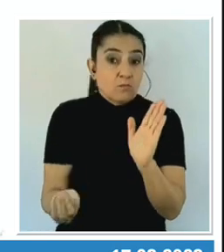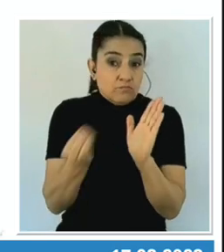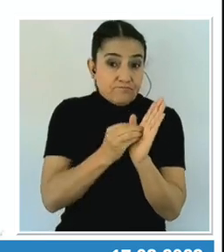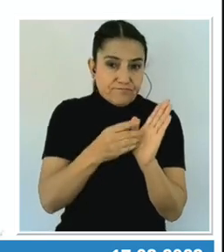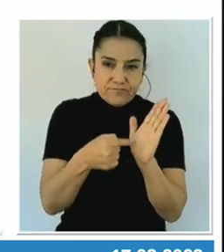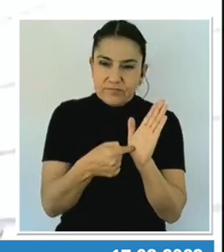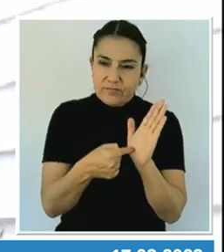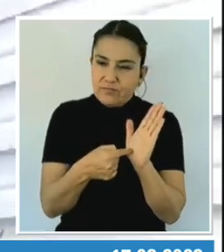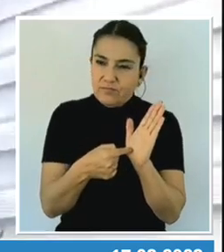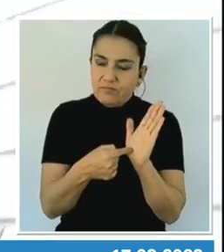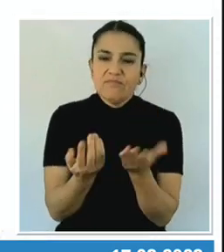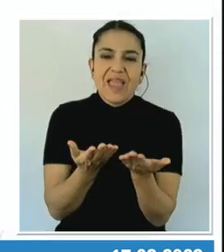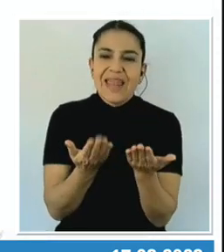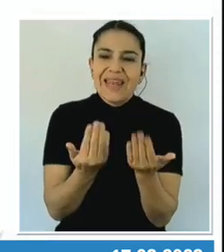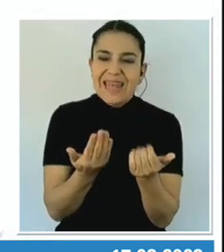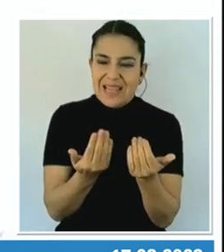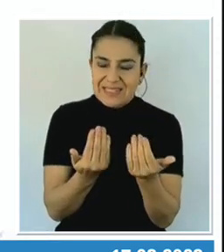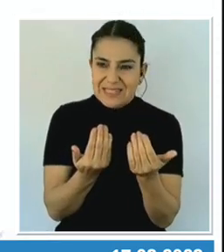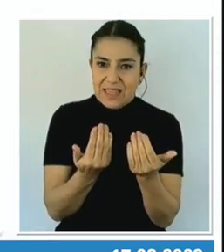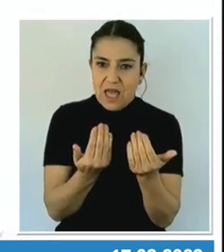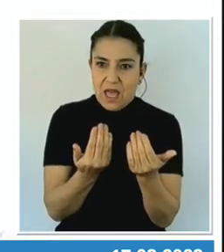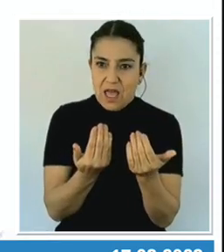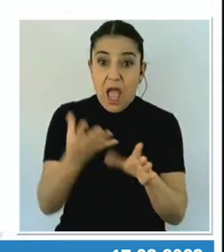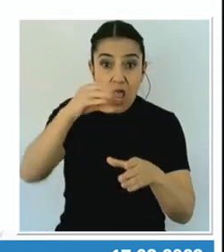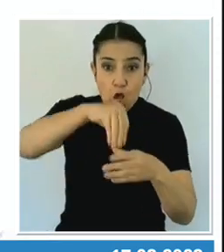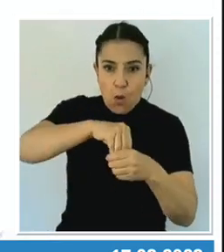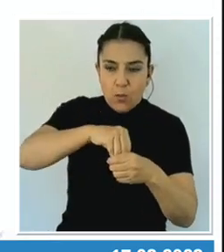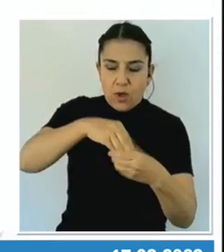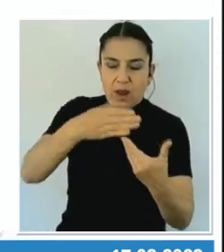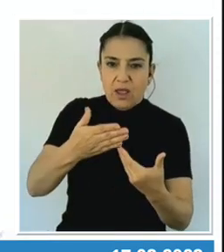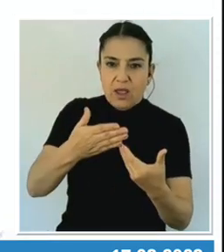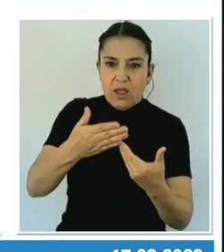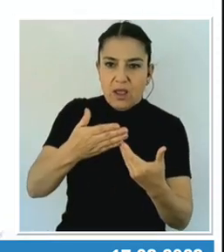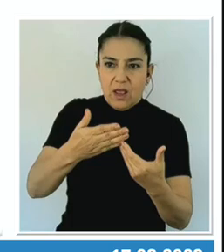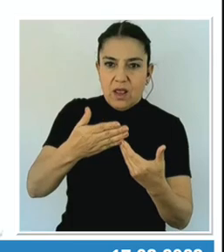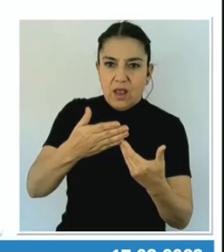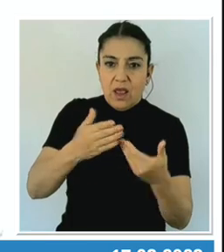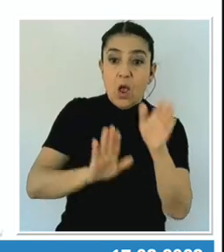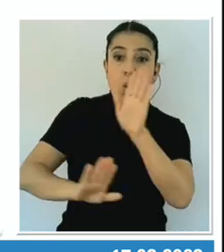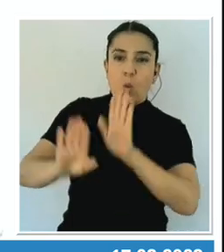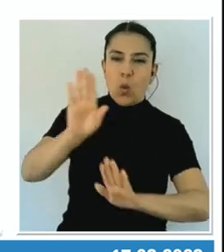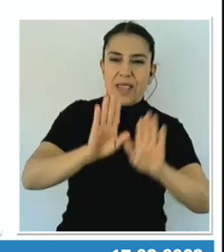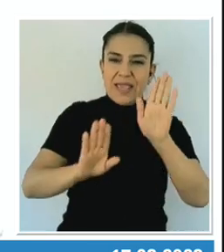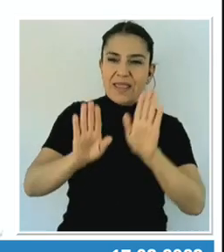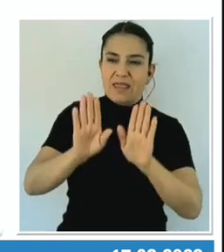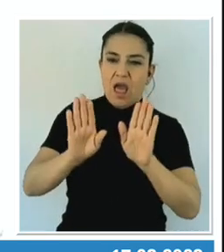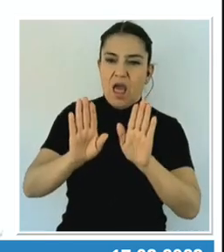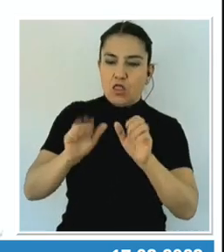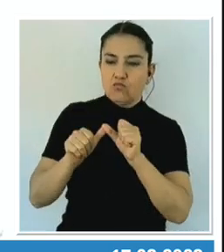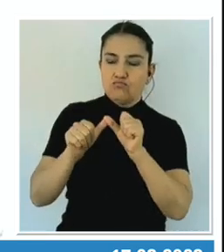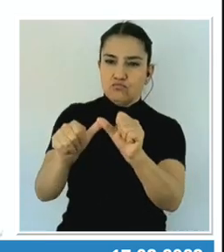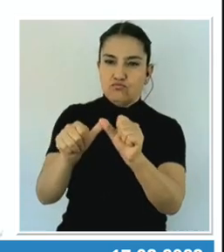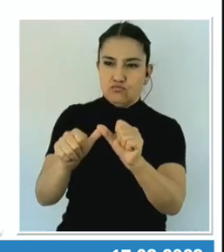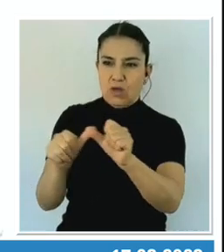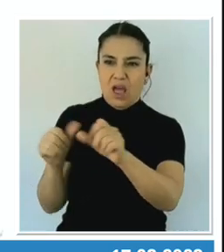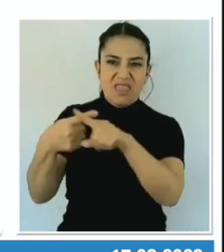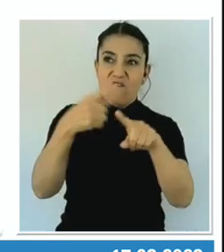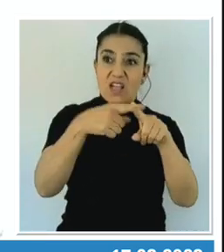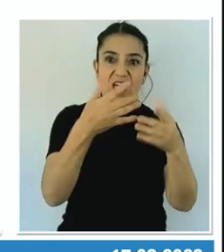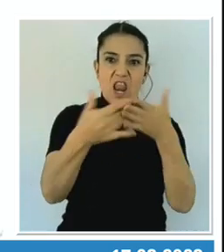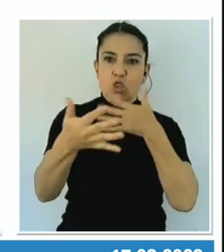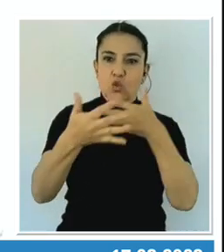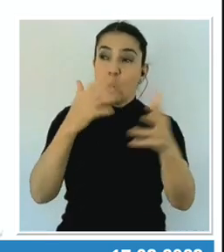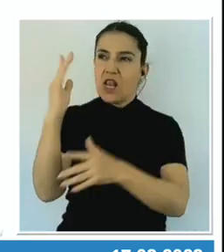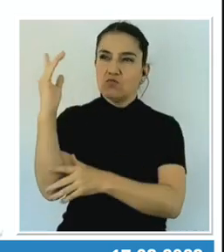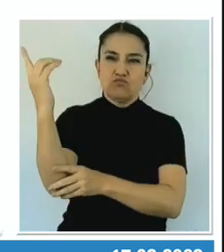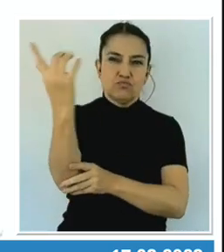la necesidad de incorporar el cuidado y la conservación de la naturaleza y su biodiversidad. Esa es una cuestión